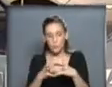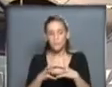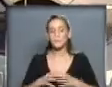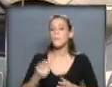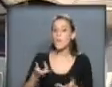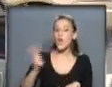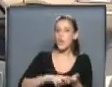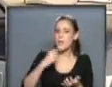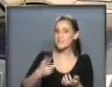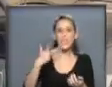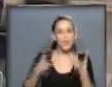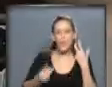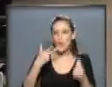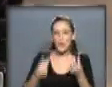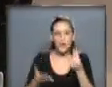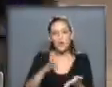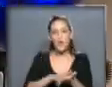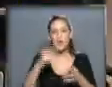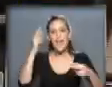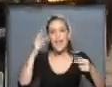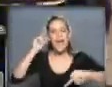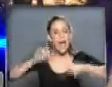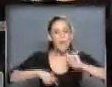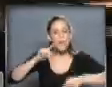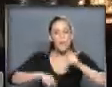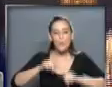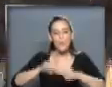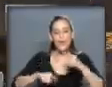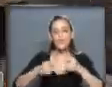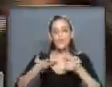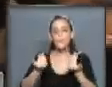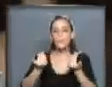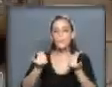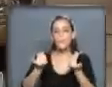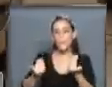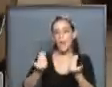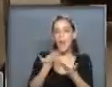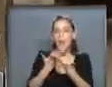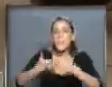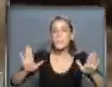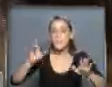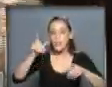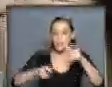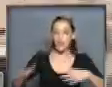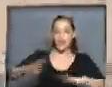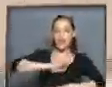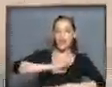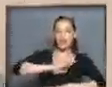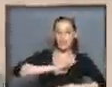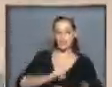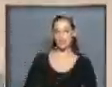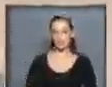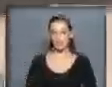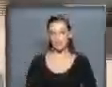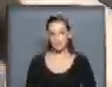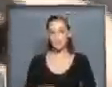un acuerdo espurio con el juez y el fiscal para lograr la libertad del arquero, tal como lo señaló el defensor de otro detenido en la causa, Guillermo Levy. Creo